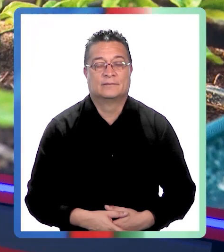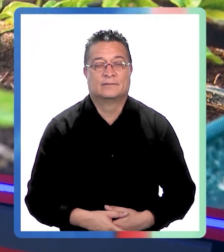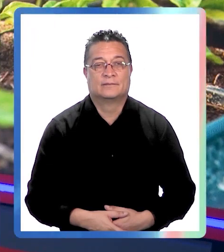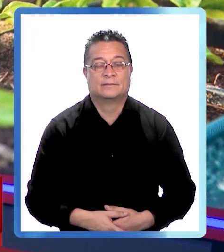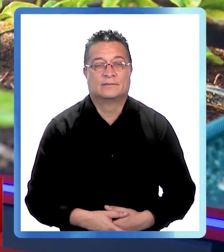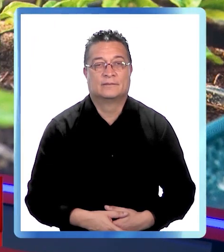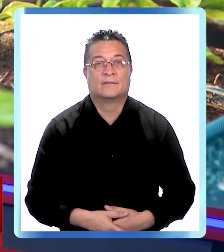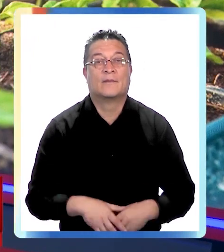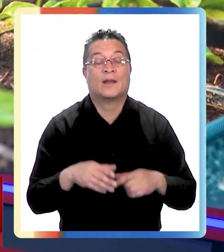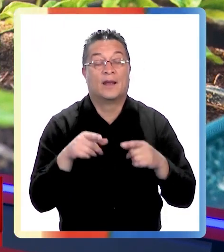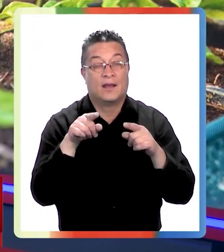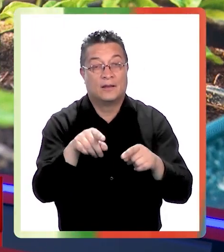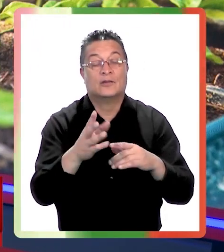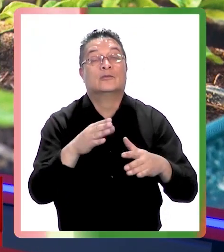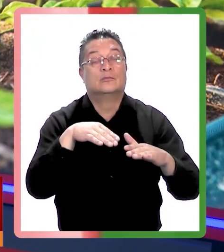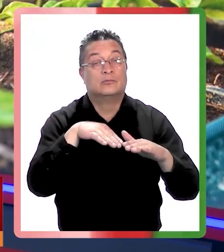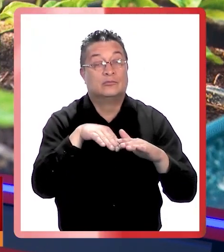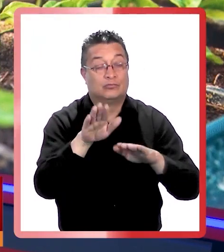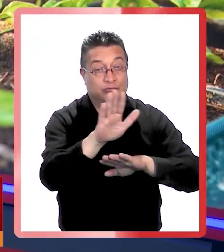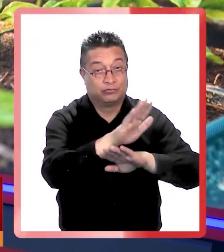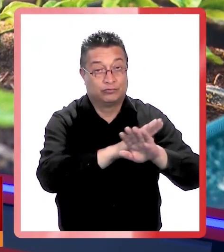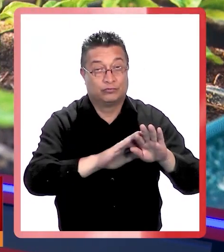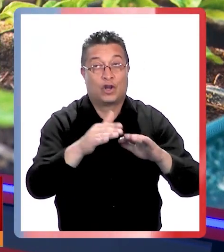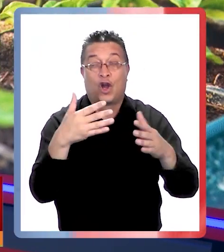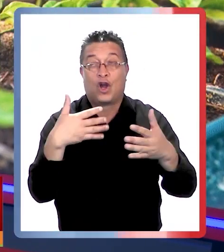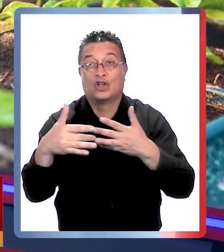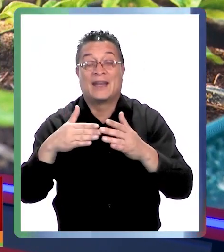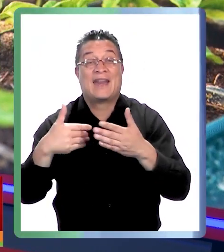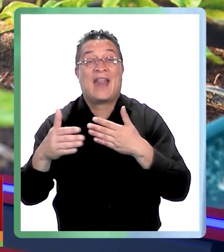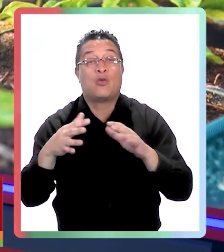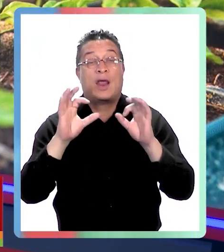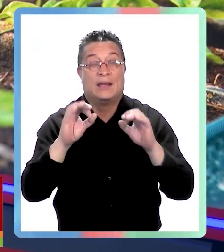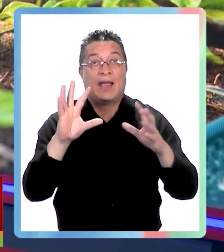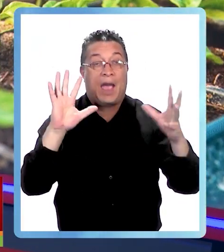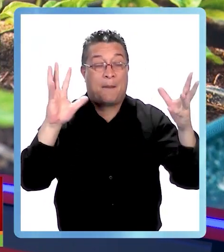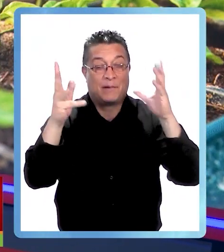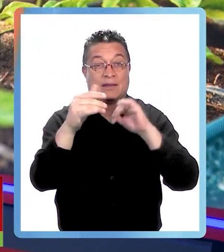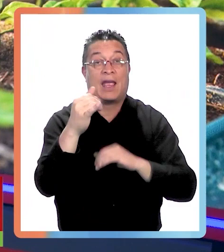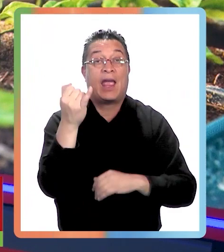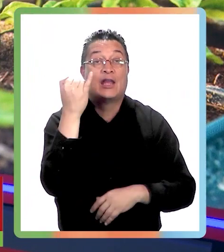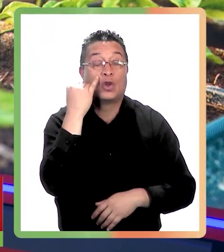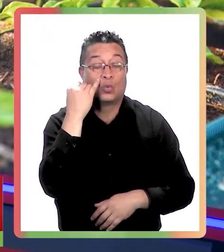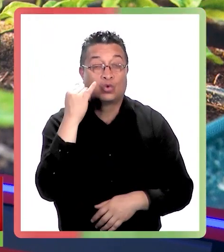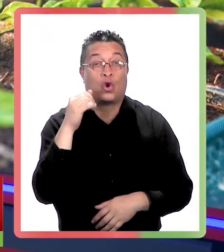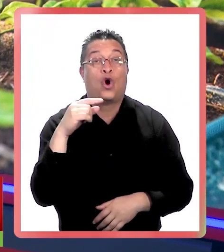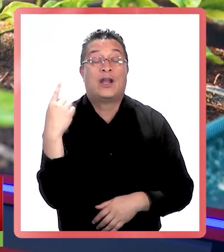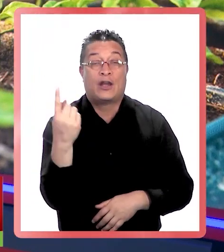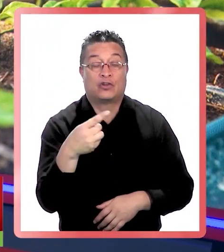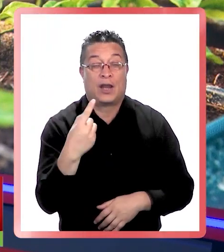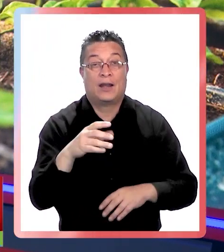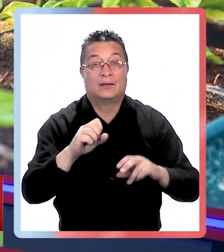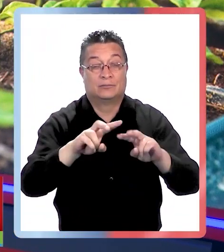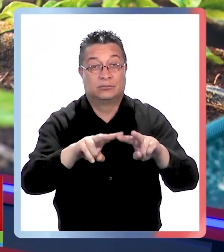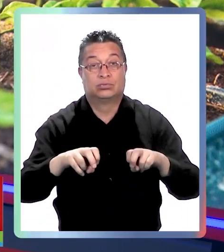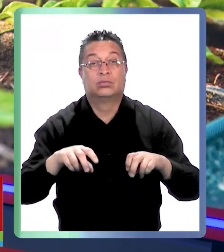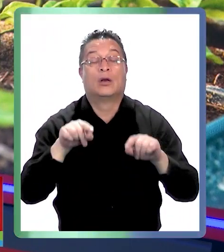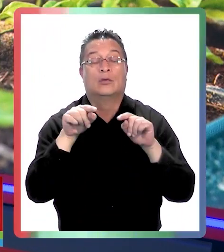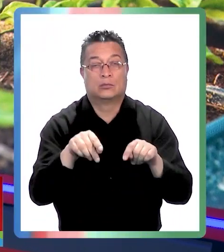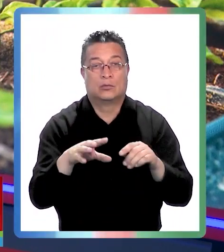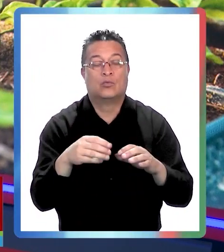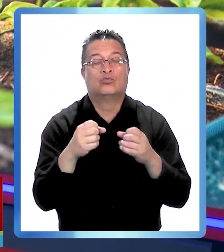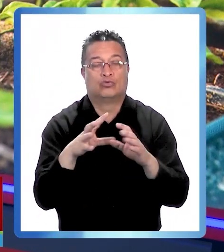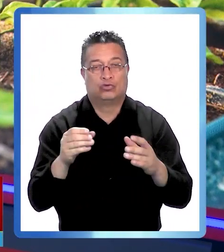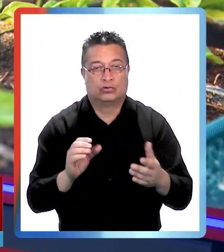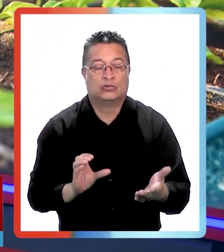Con el fin de preservar los recursos naturales y el medio ambiente, el Instituto de Desarrollo Agropecuario destinó una significativa